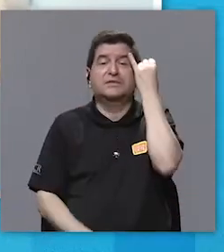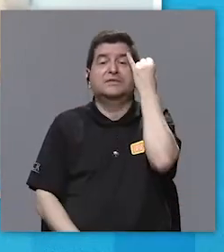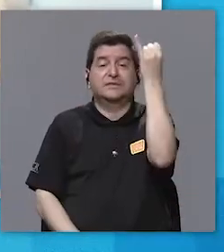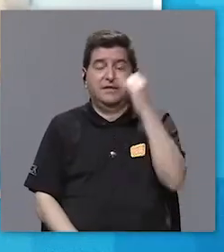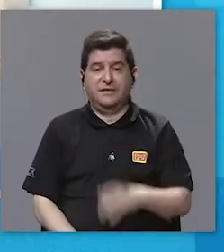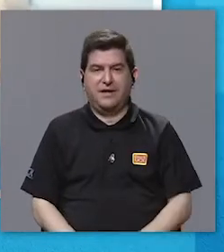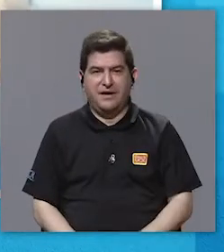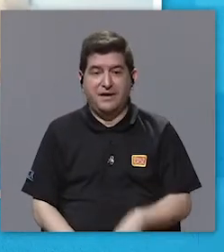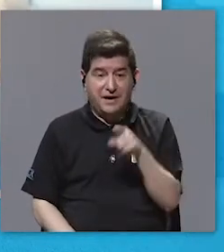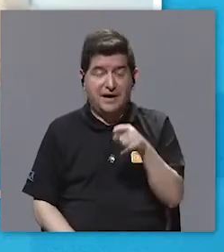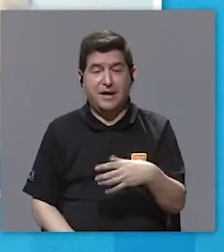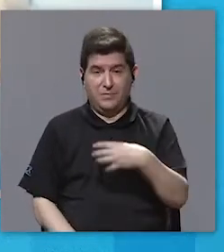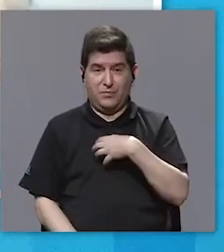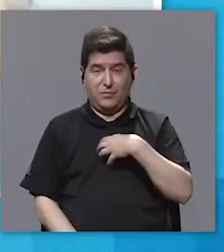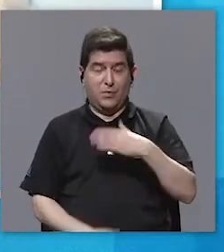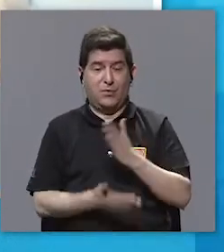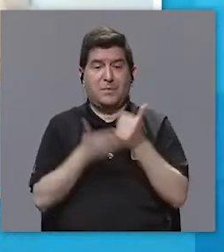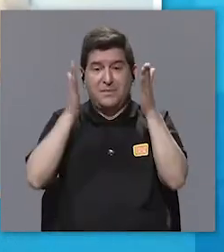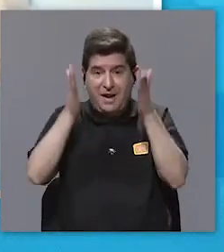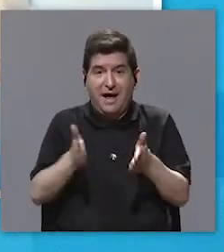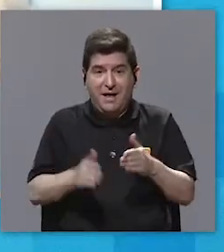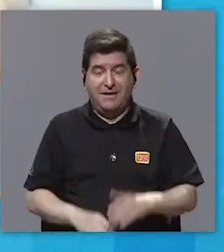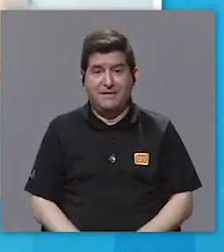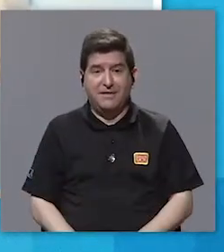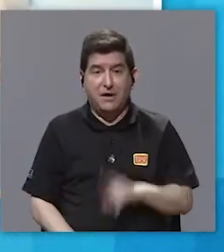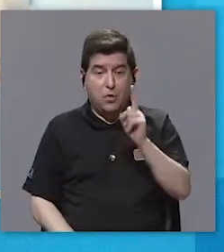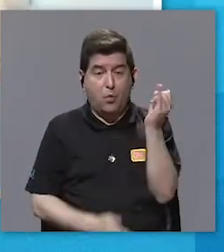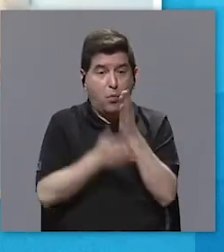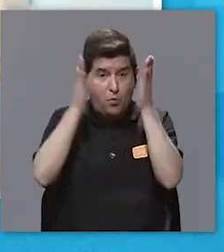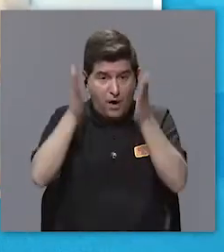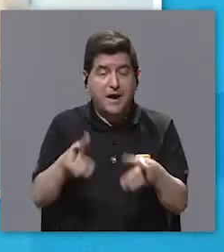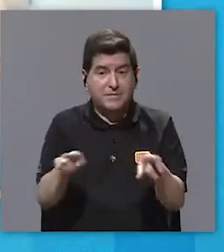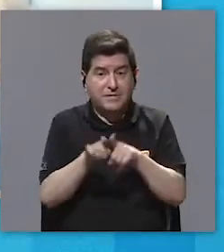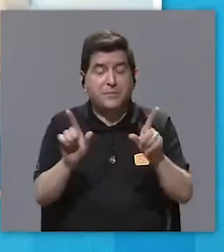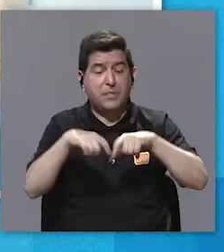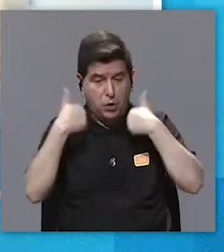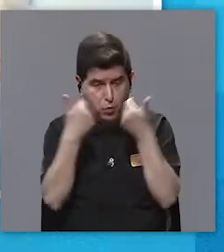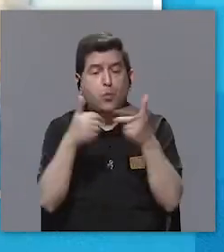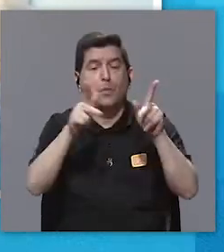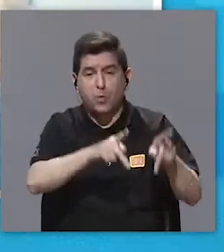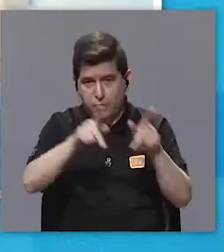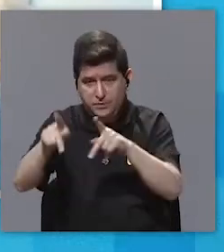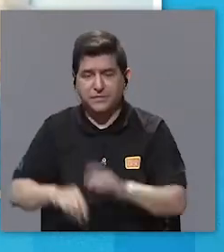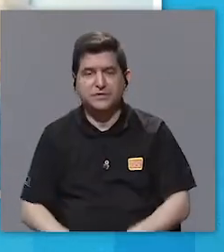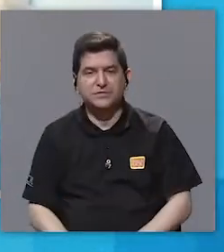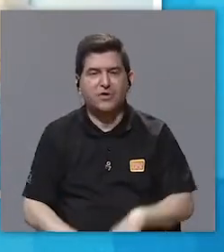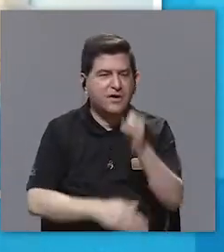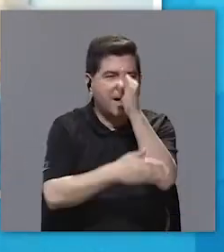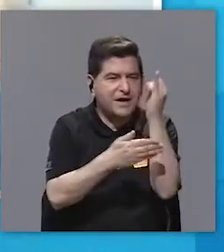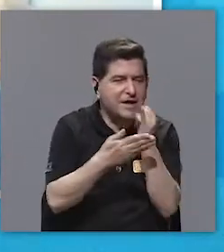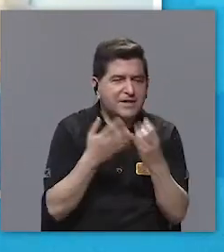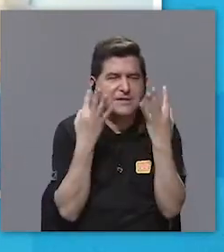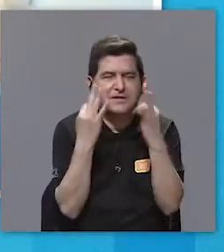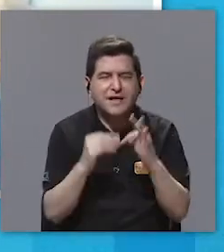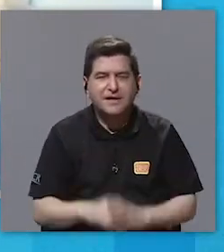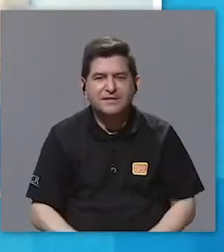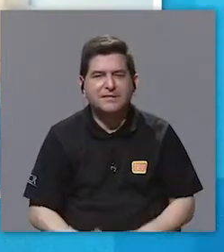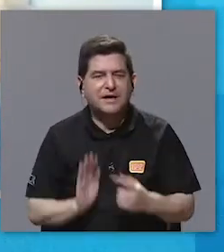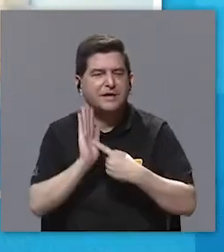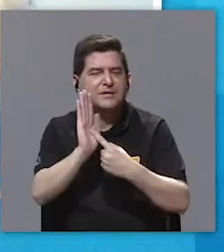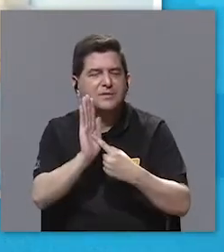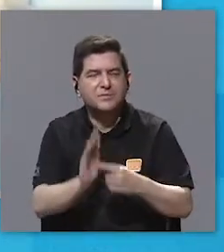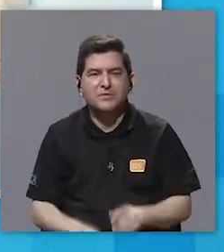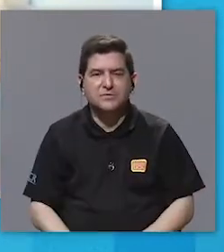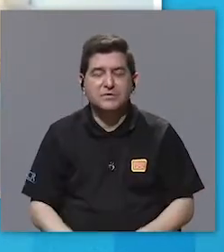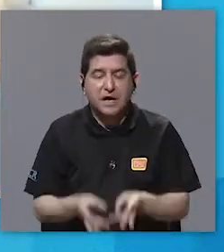verdad muy muy propia de alguien del artista de un artista puede ser también un conjunto de artistas y el diseño lo que también trata como explorar es